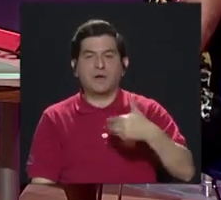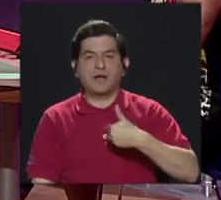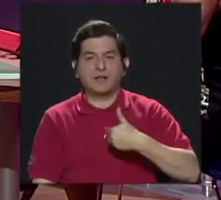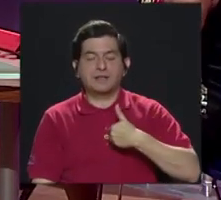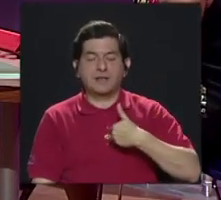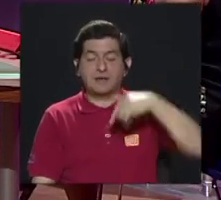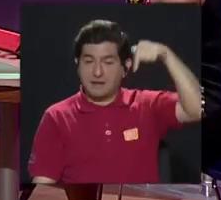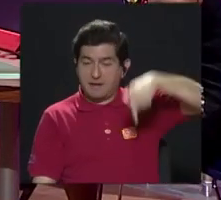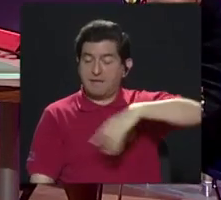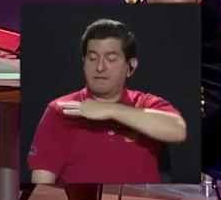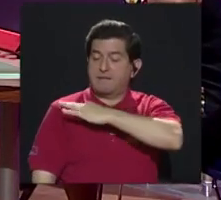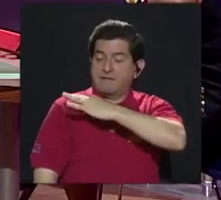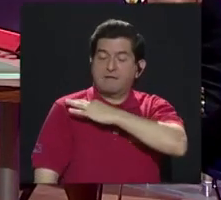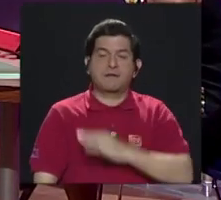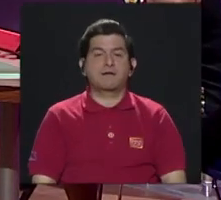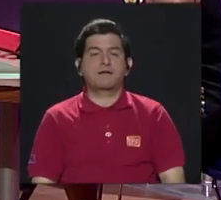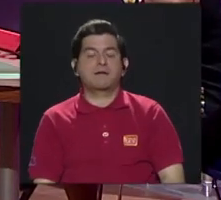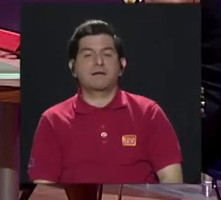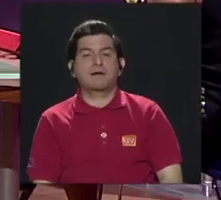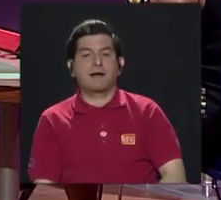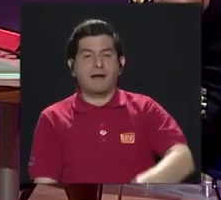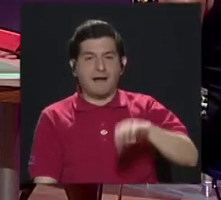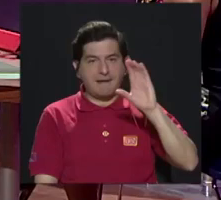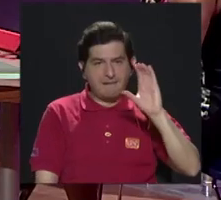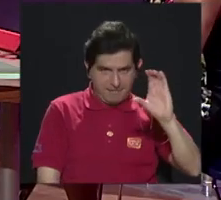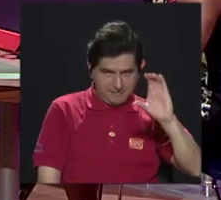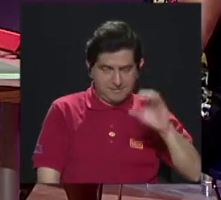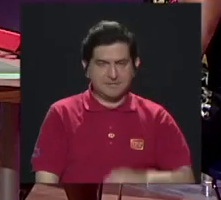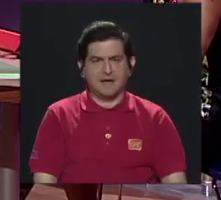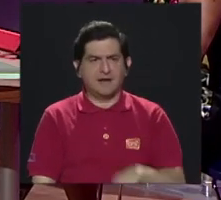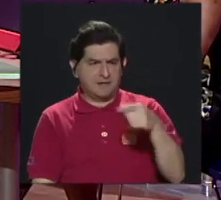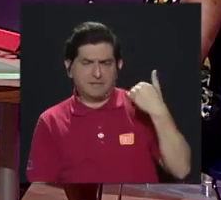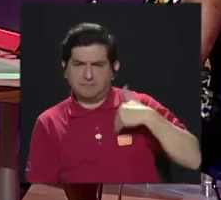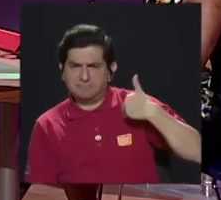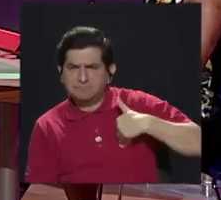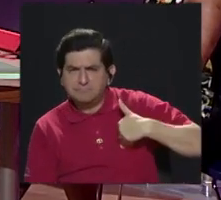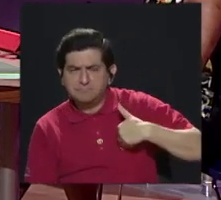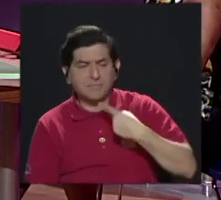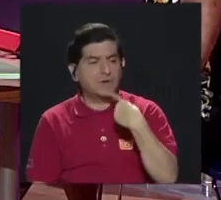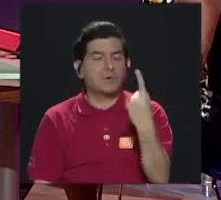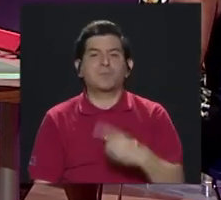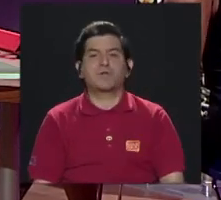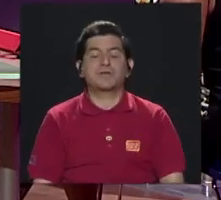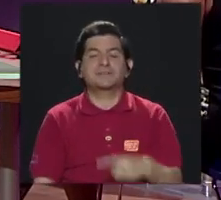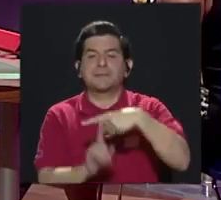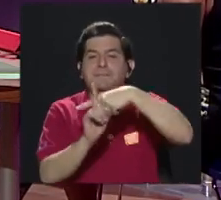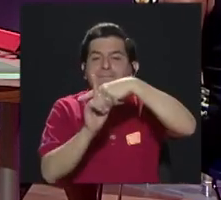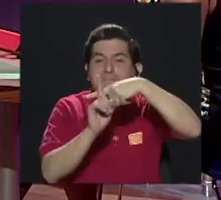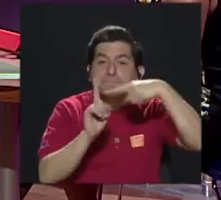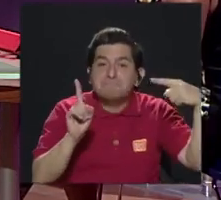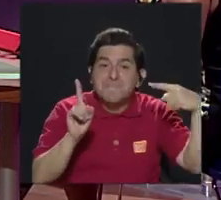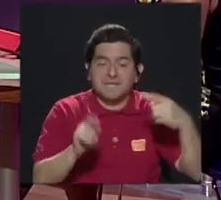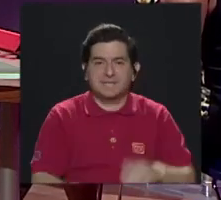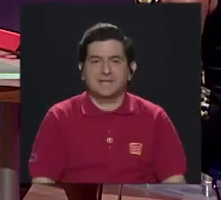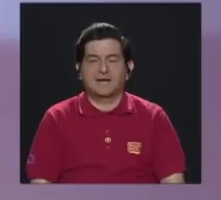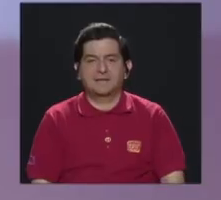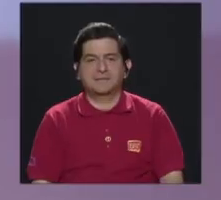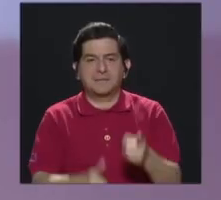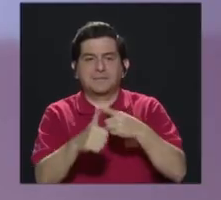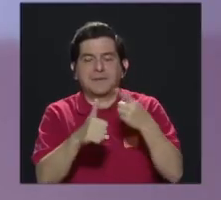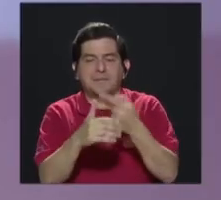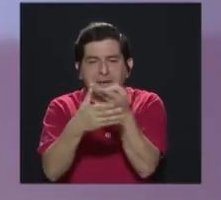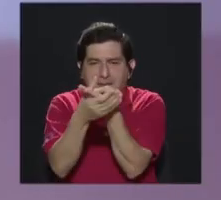entre nuestros invitados a Cristian. Cristian es, como dice él, la mitad de la